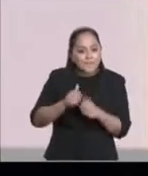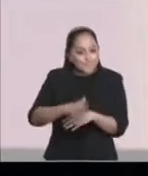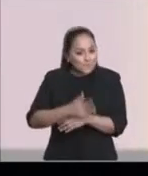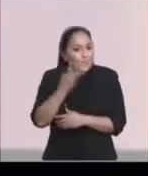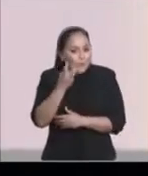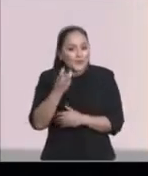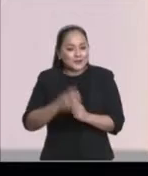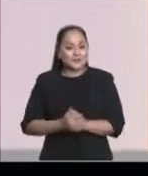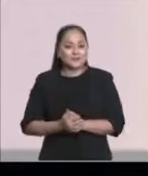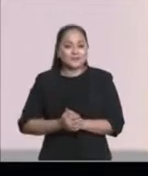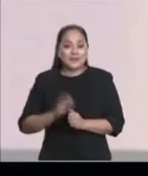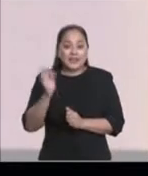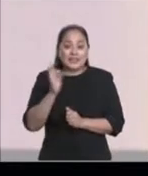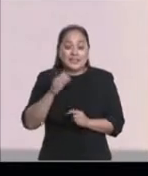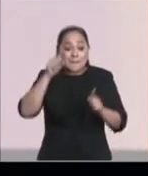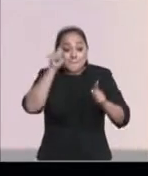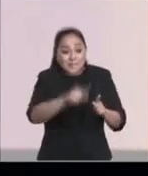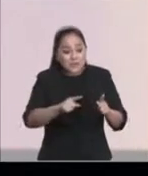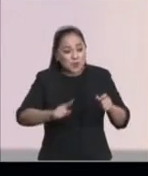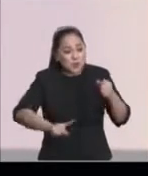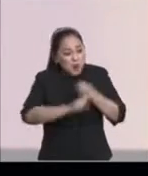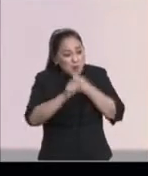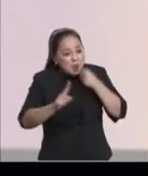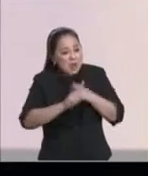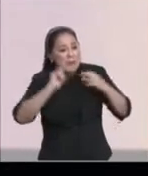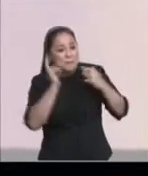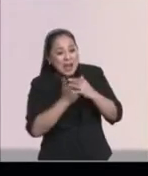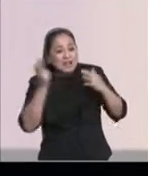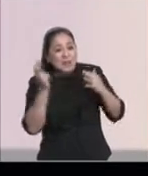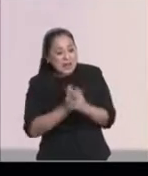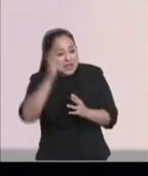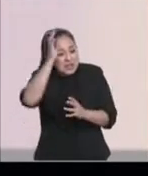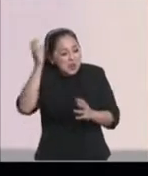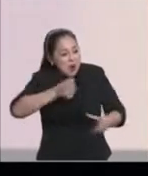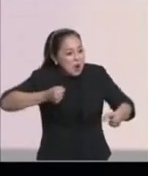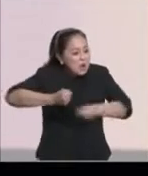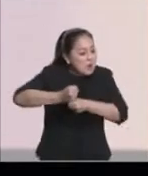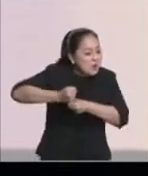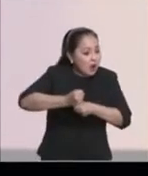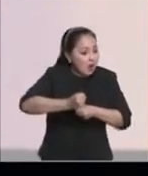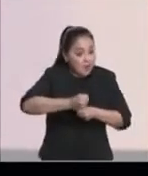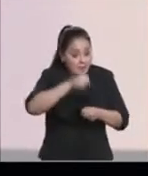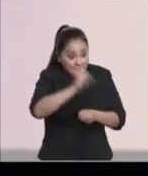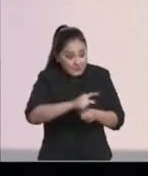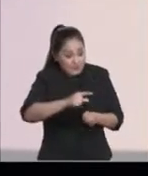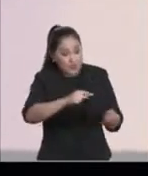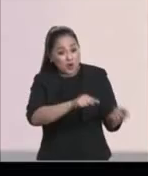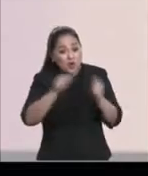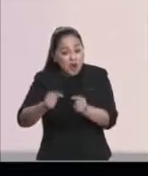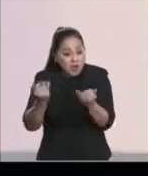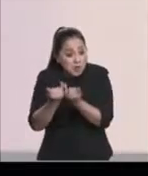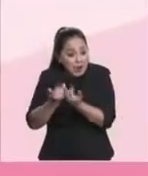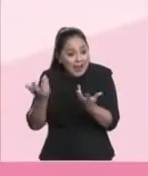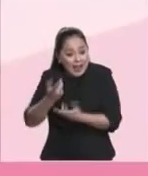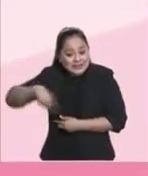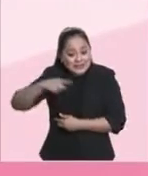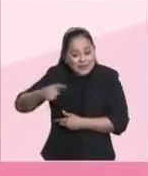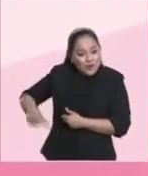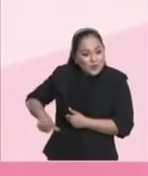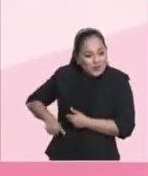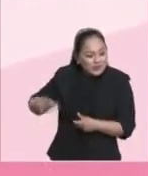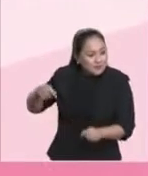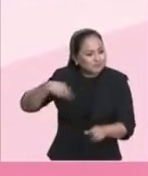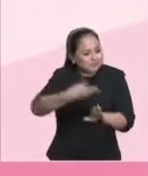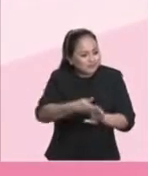que fue jefe de gobierno y agregó que la respuesta a la inseguridad es la generación de empleos y oportunidades para que los jóvenes no